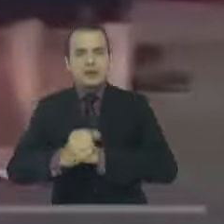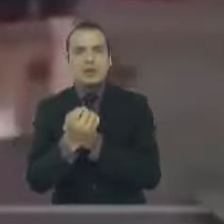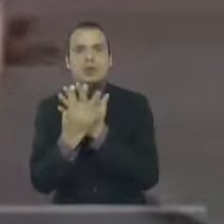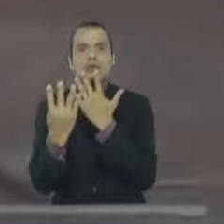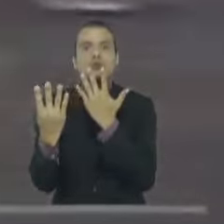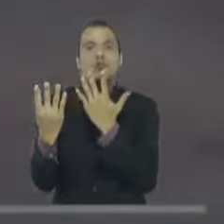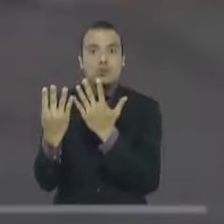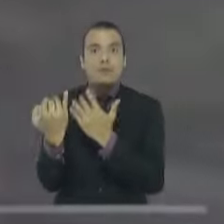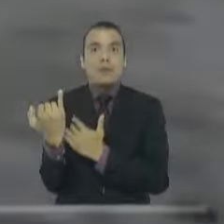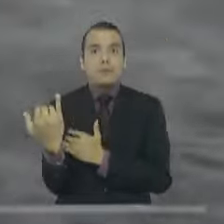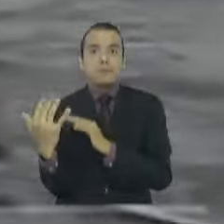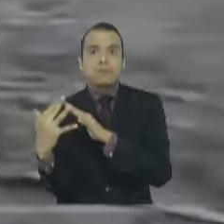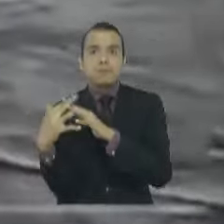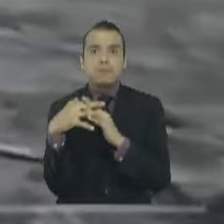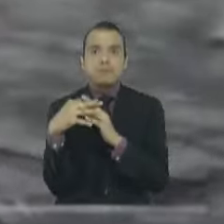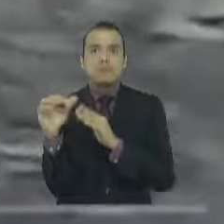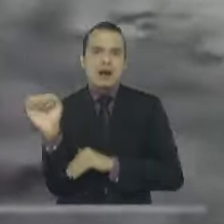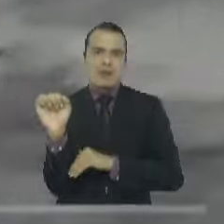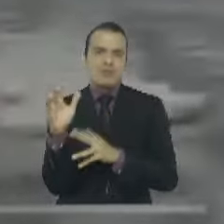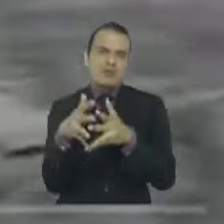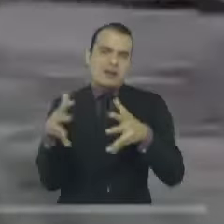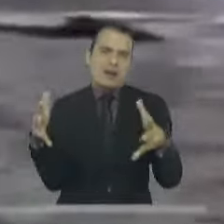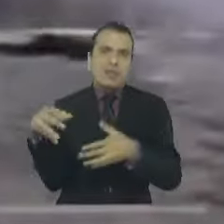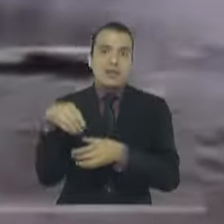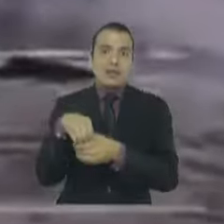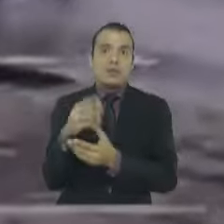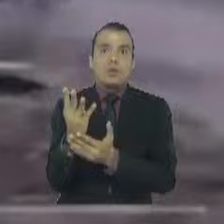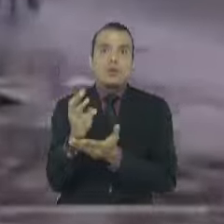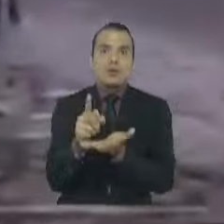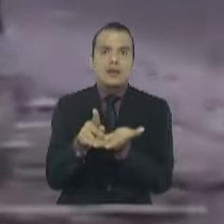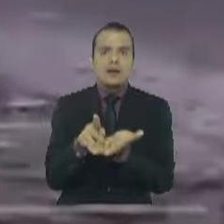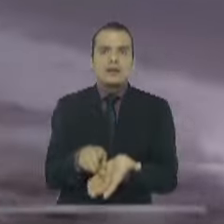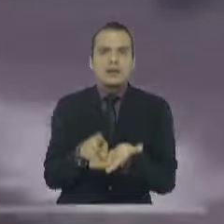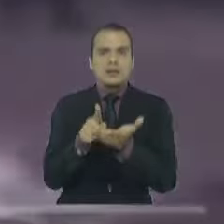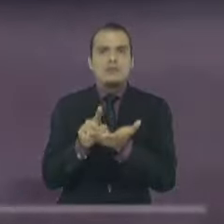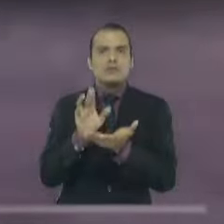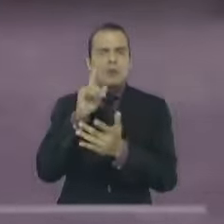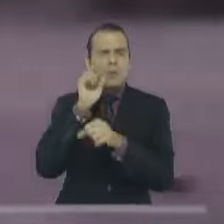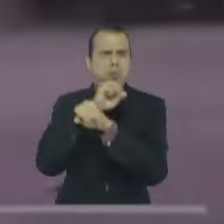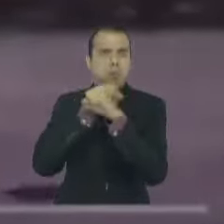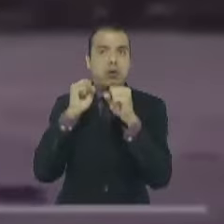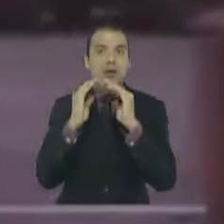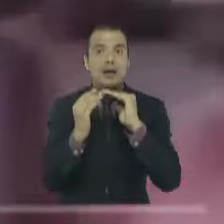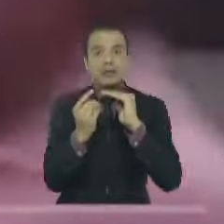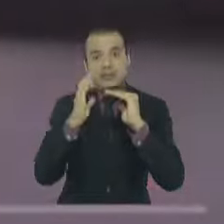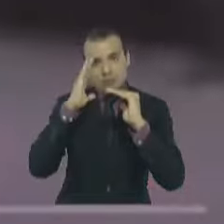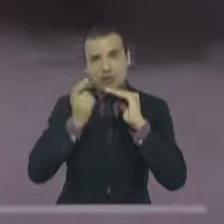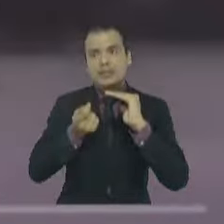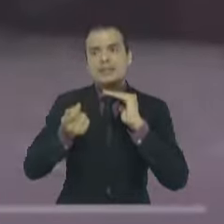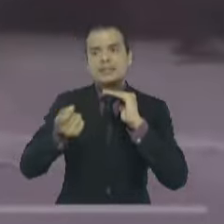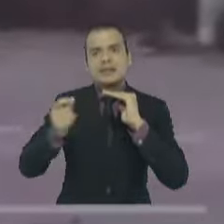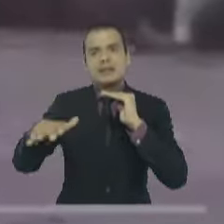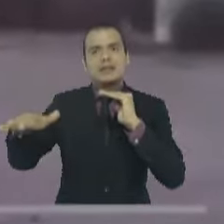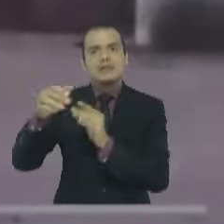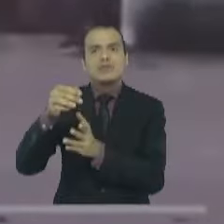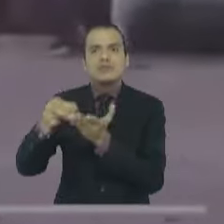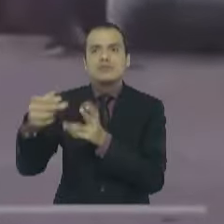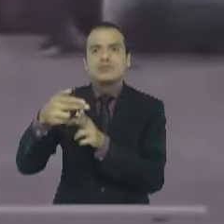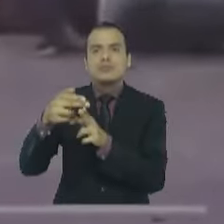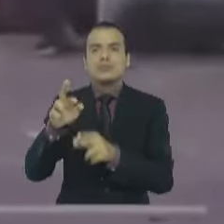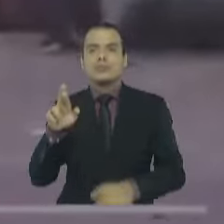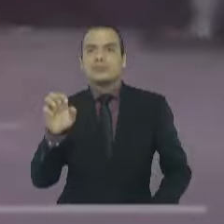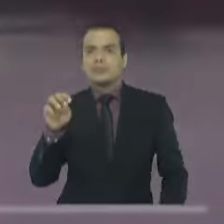con aproximadamente 40 kilos de explosivos ocurrió cerca de la subestación de policía del Remolino. El vehículo utilizado, una Nissan